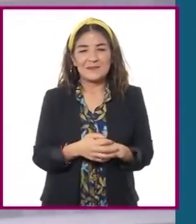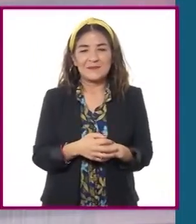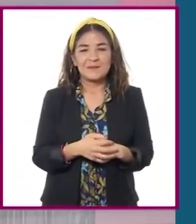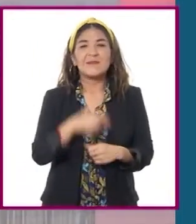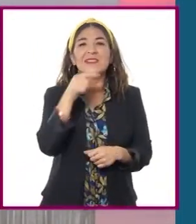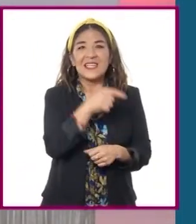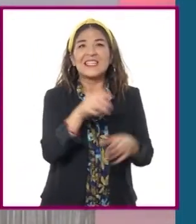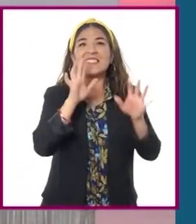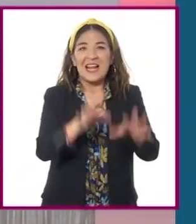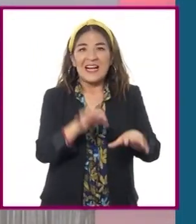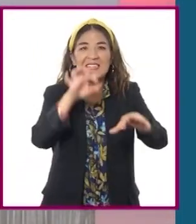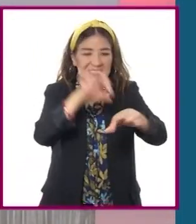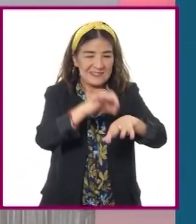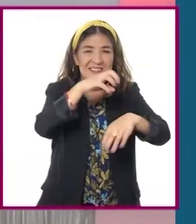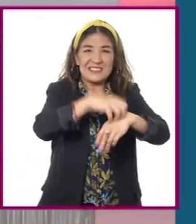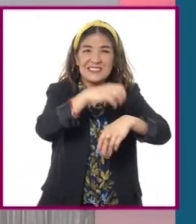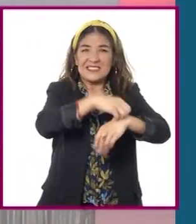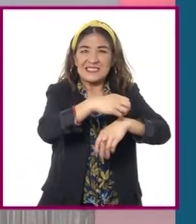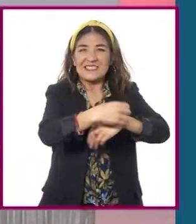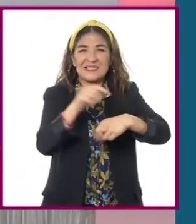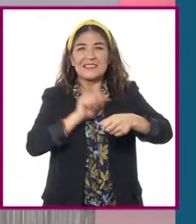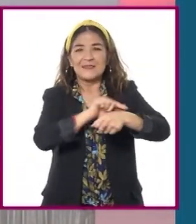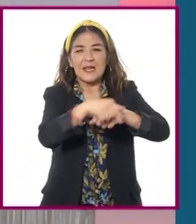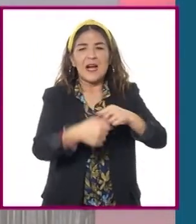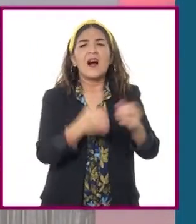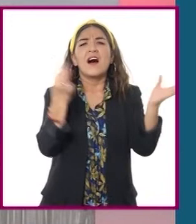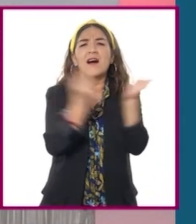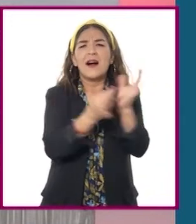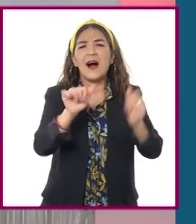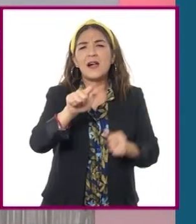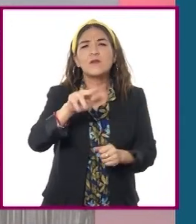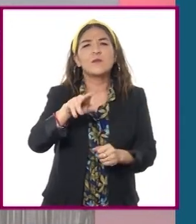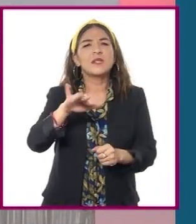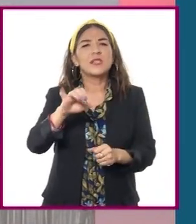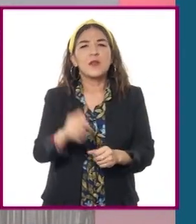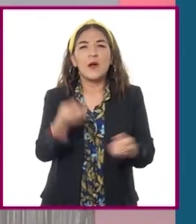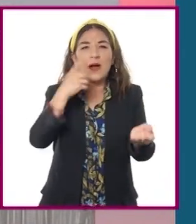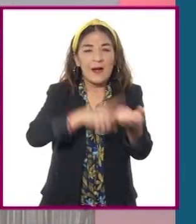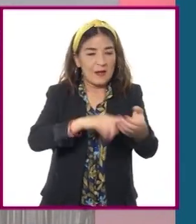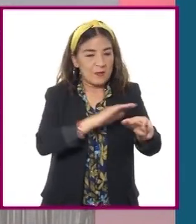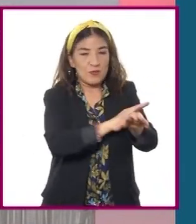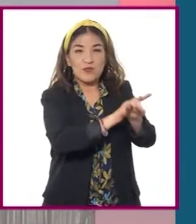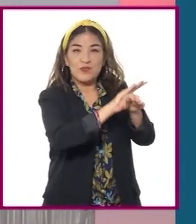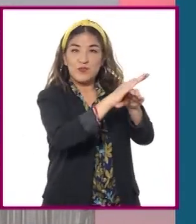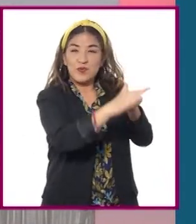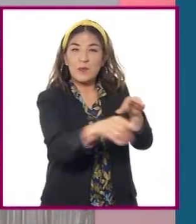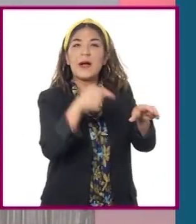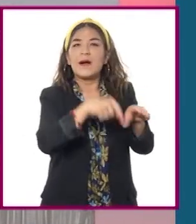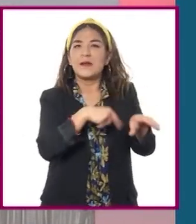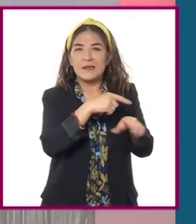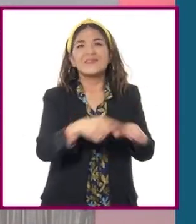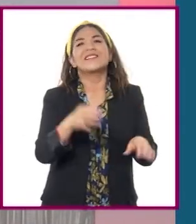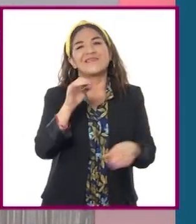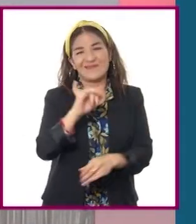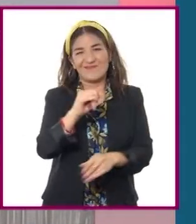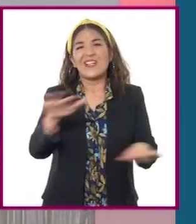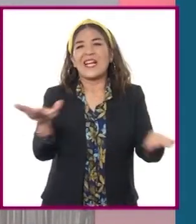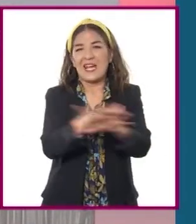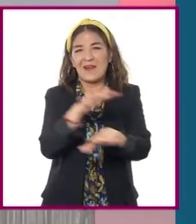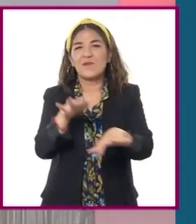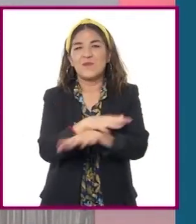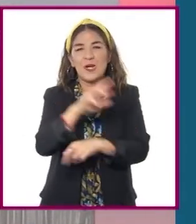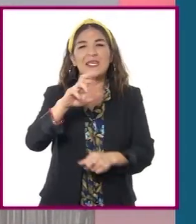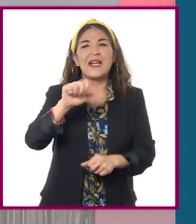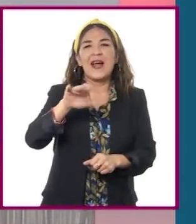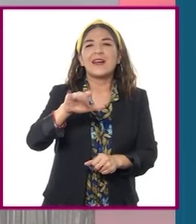estaba picando. El aluminio que se encuentra en la zona inferior de la tabla galvánica es muy reactivo.